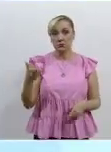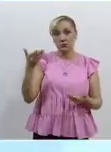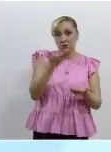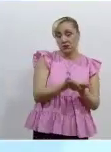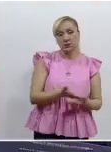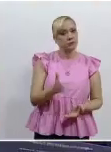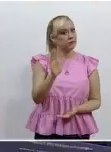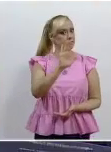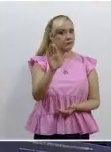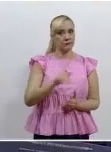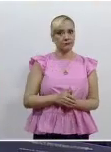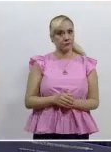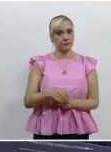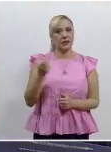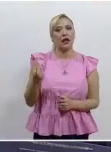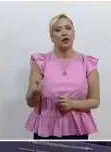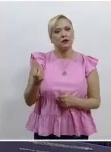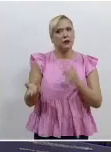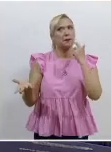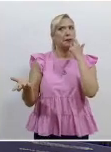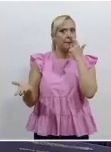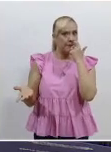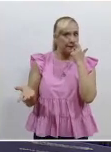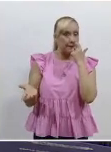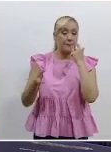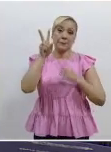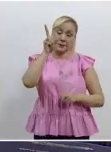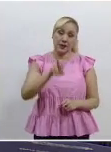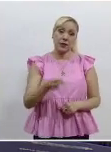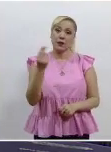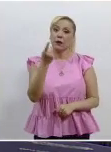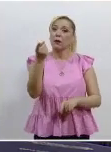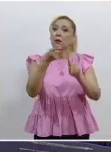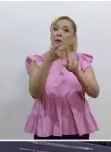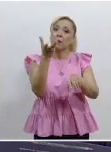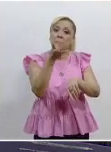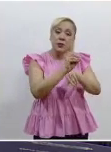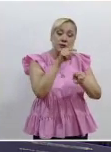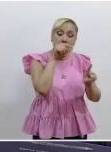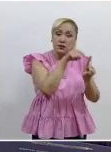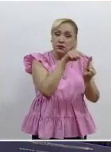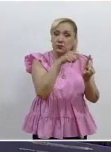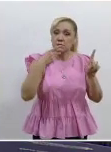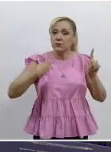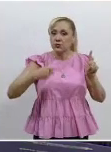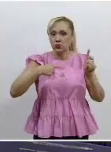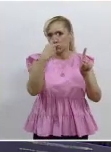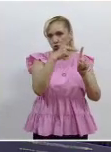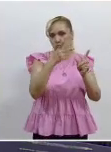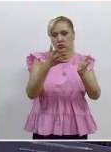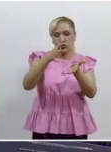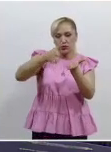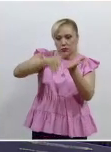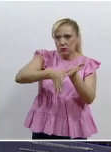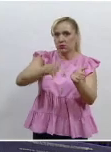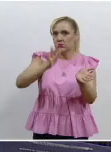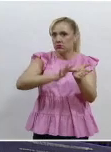solicitara. Este servicio se presta sin mediar consentimiento de los titulares de esa información,